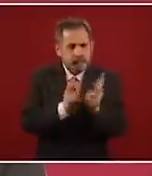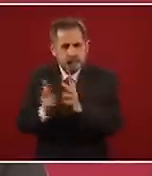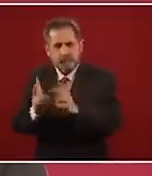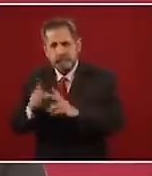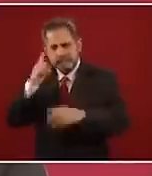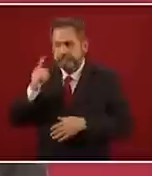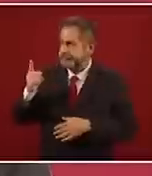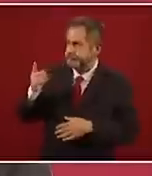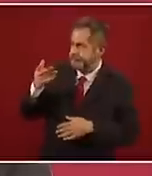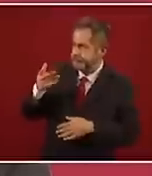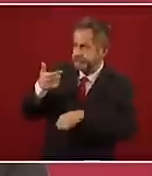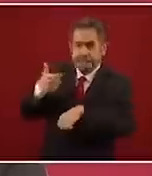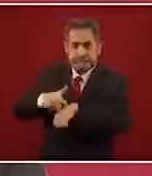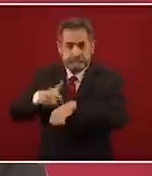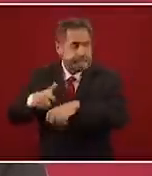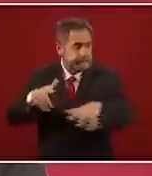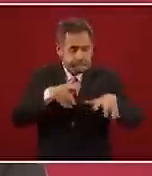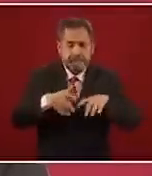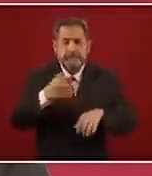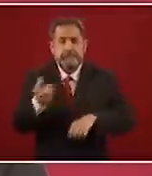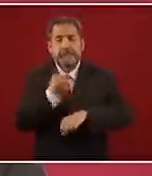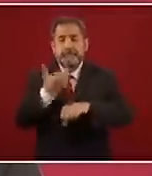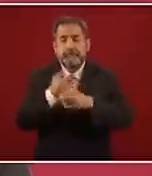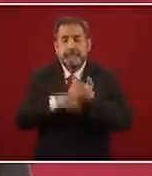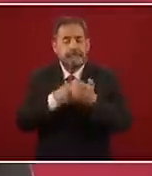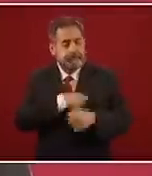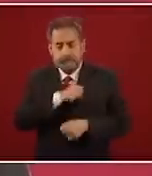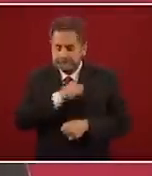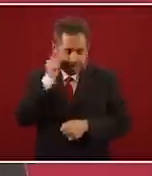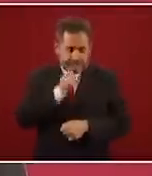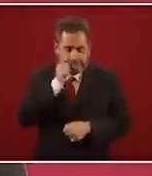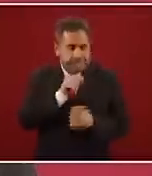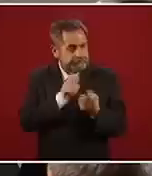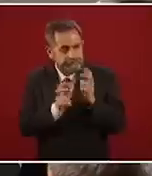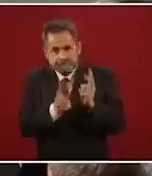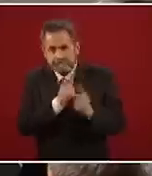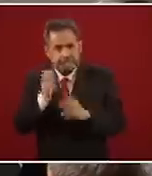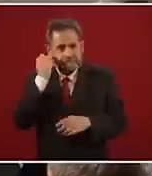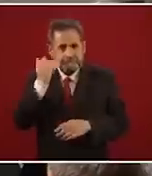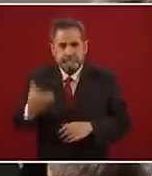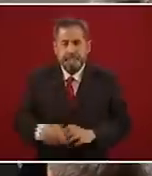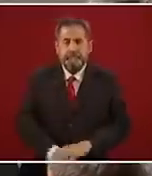a la disposición de su tiempo y con los secretarios de salud, todo el tiempo que quieran.